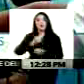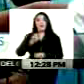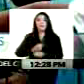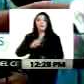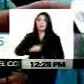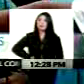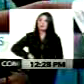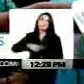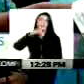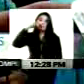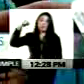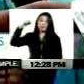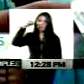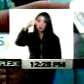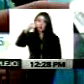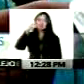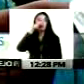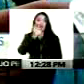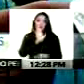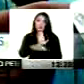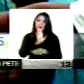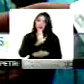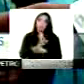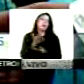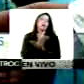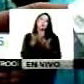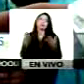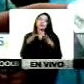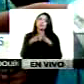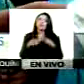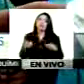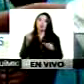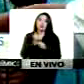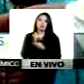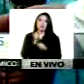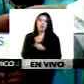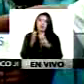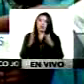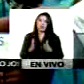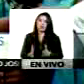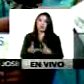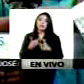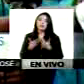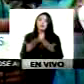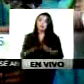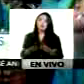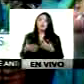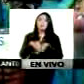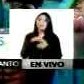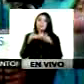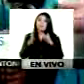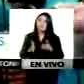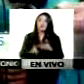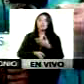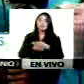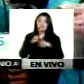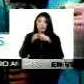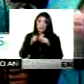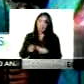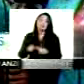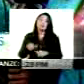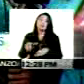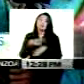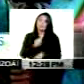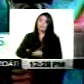en jefe Nicolás Maduro Moros, de proteger a los trabajadores y las trabajadoras. Y en ese orden de ideas este ministerio, siguiendo las instrucciones del presidente Maduro,